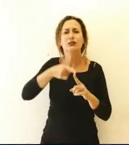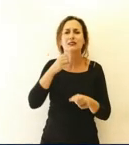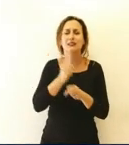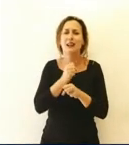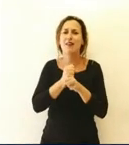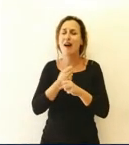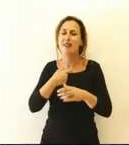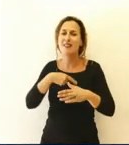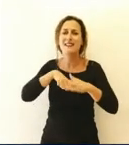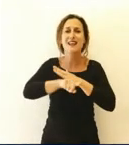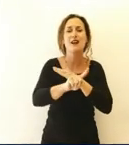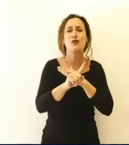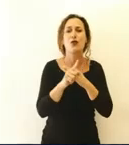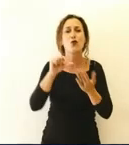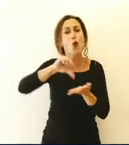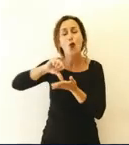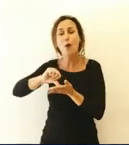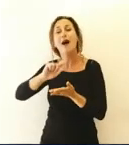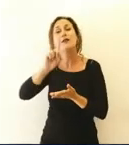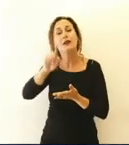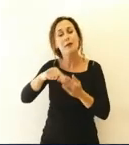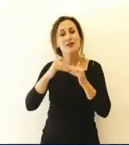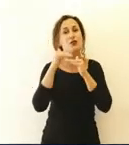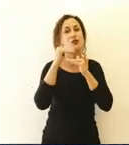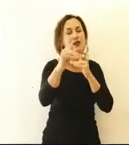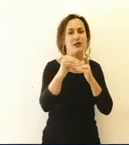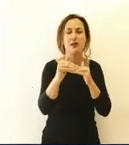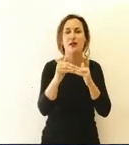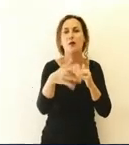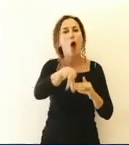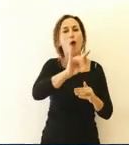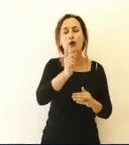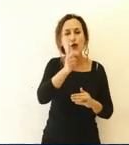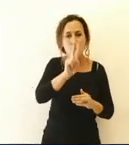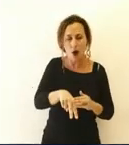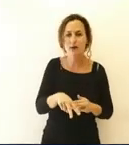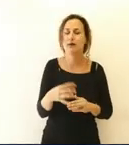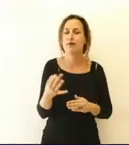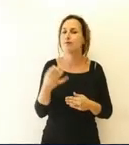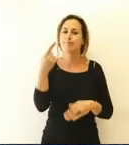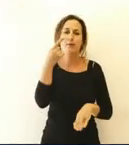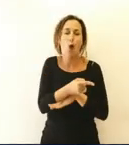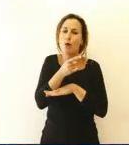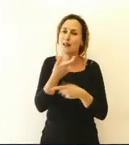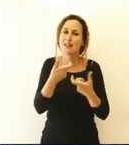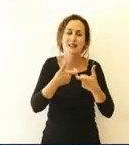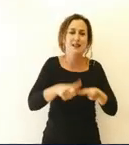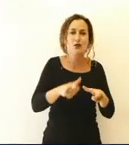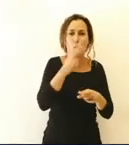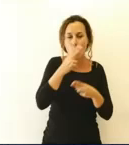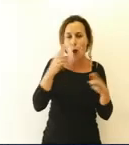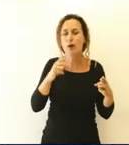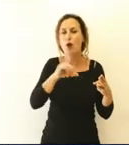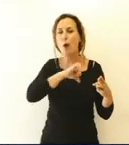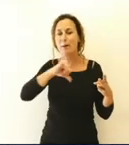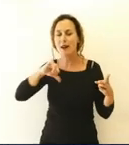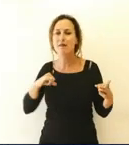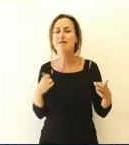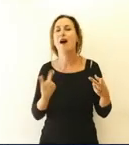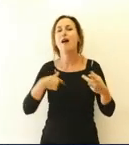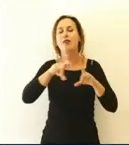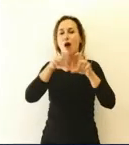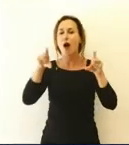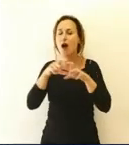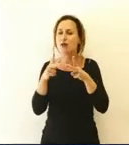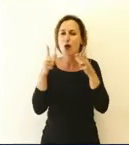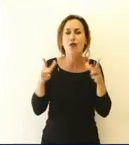es una opción, sino una obligación para todos, administraciones públicas, sector privado, agentes sociales y vecinos.